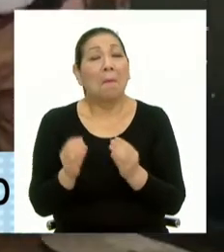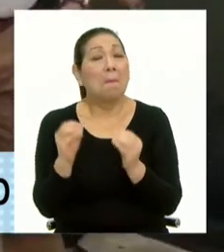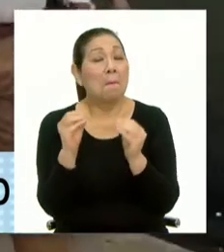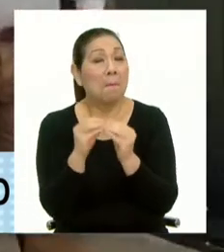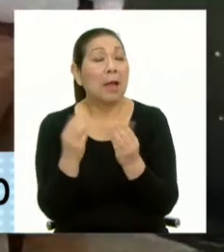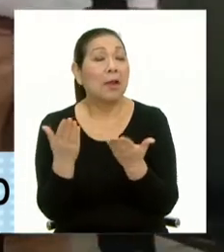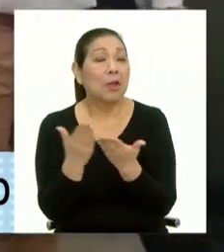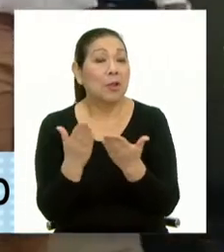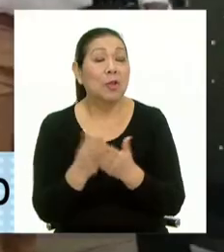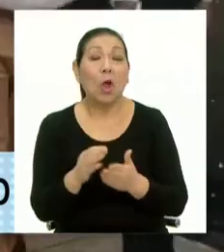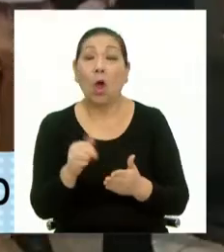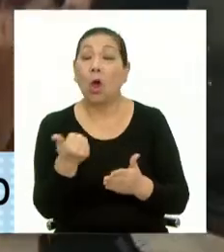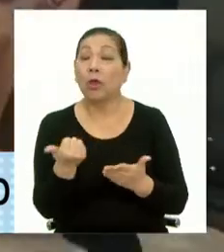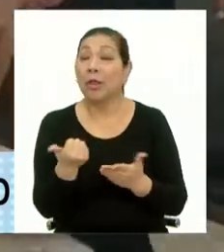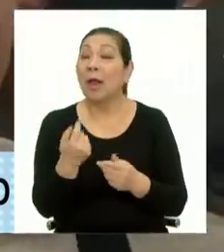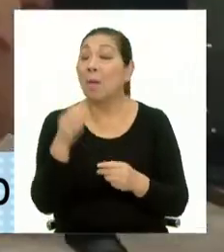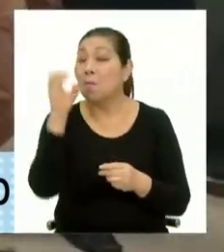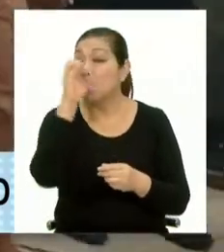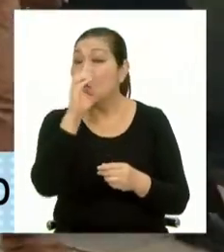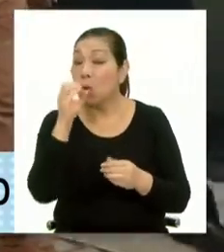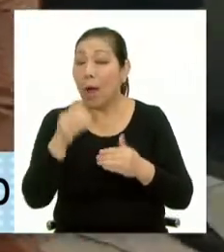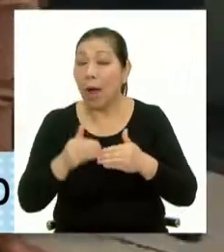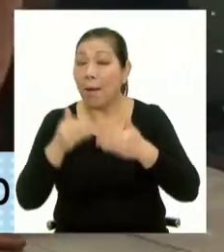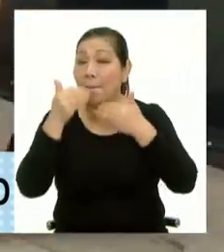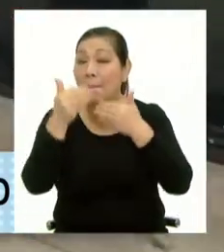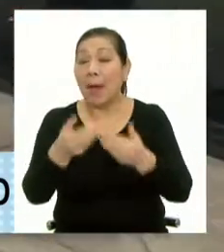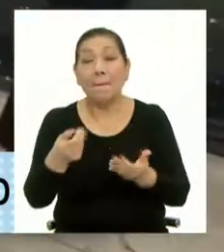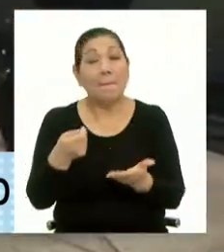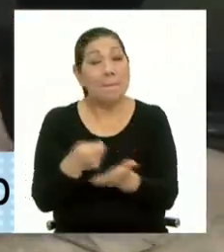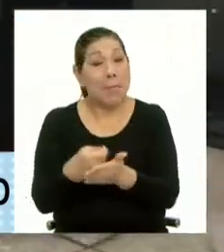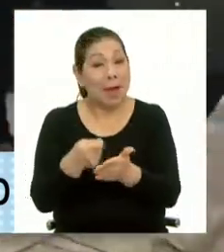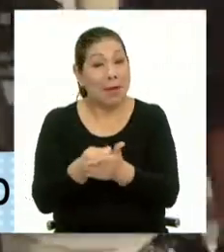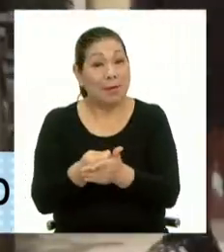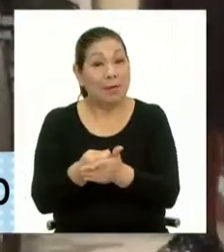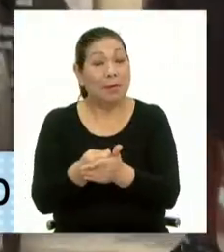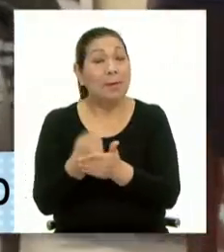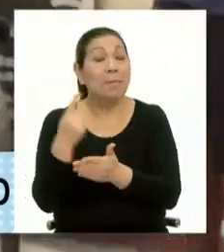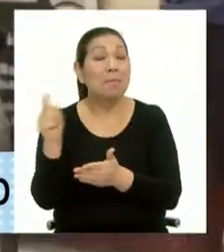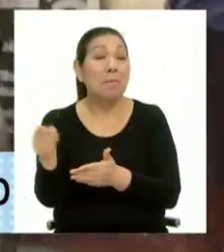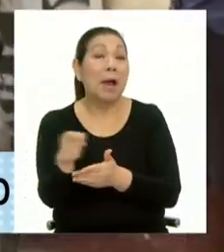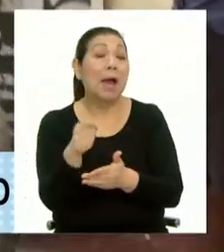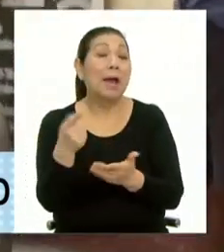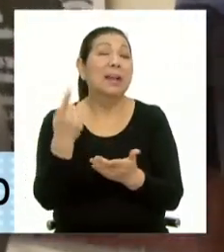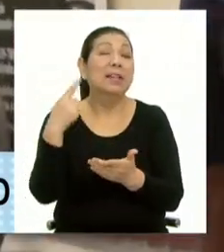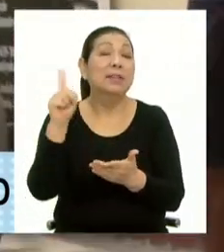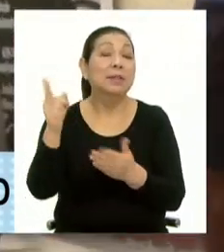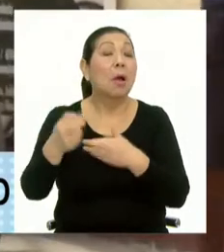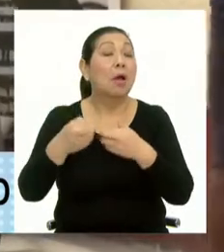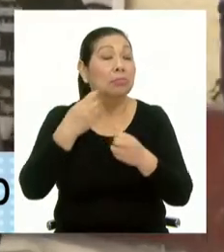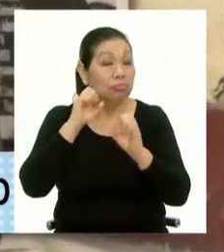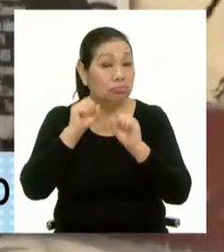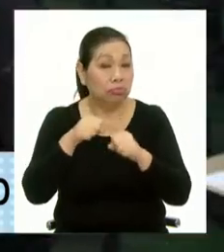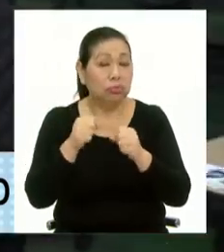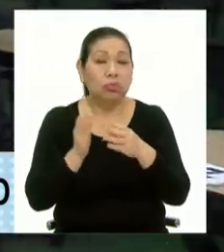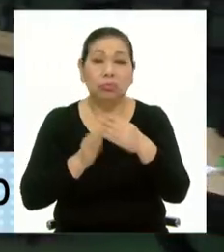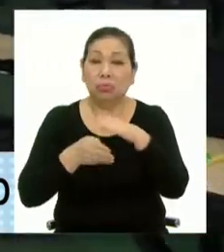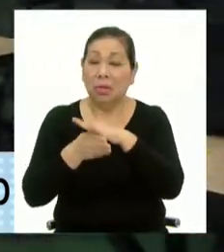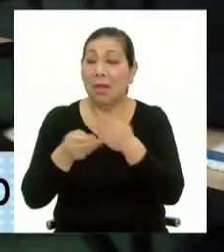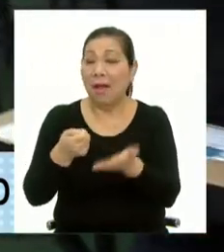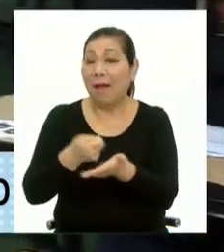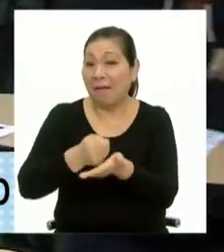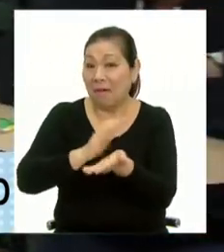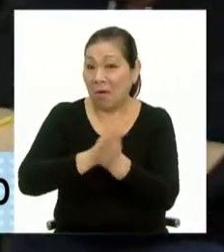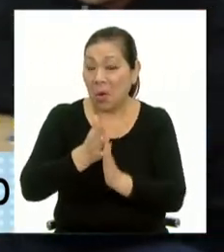academia. Entre otras acciones, buscará ampliar el presupuesto y vacantes para lograr el prometido ingreso